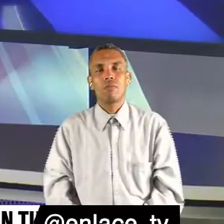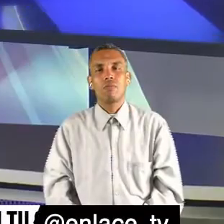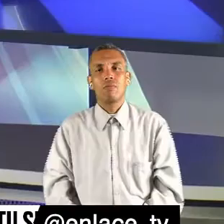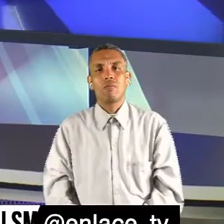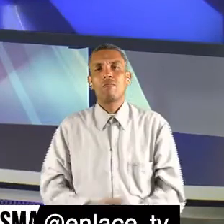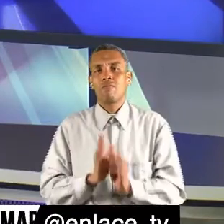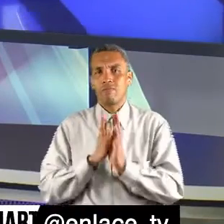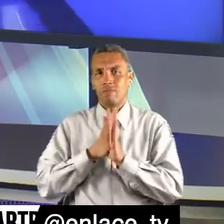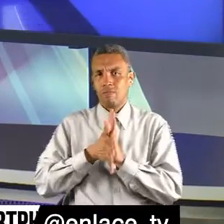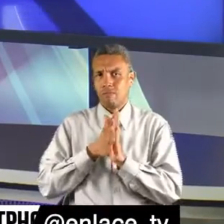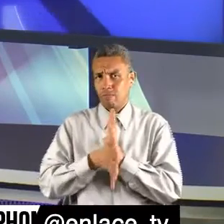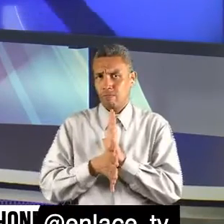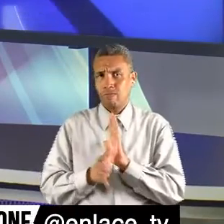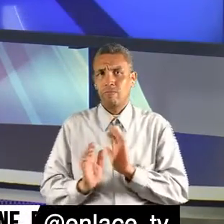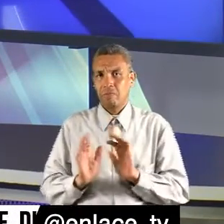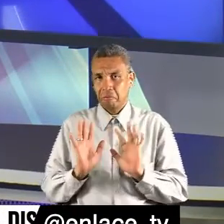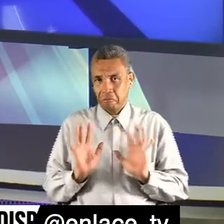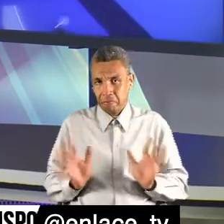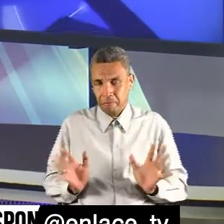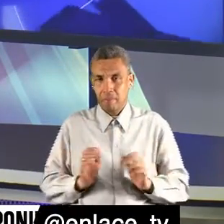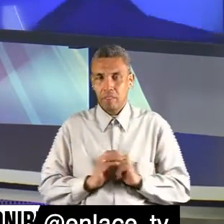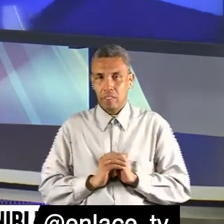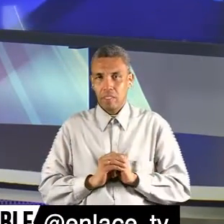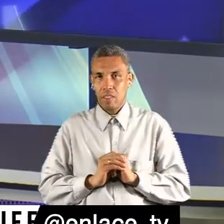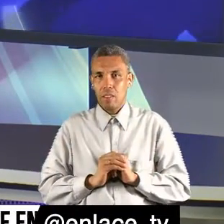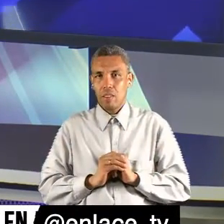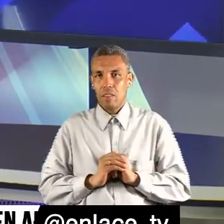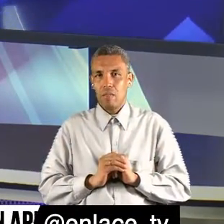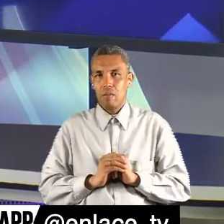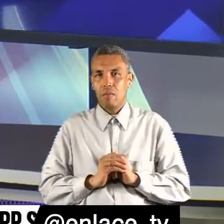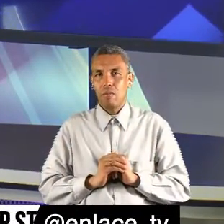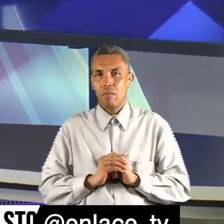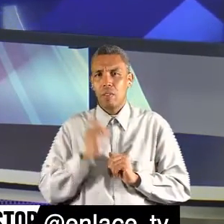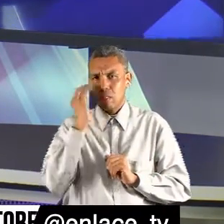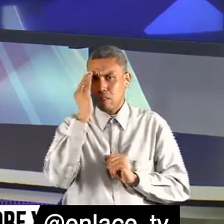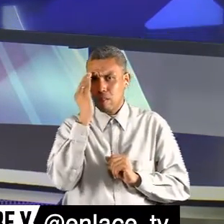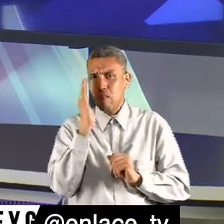sido la información más importante de nuestra ciudad y región. No